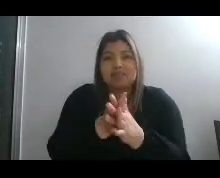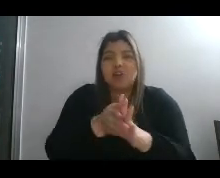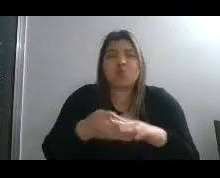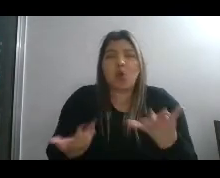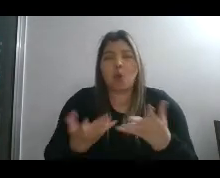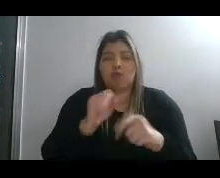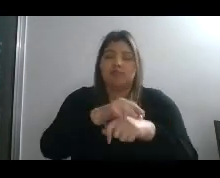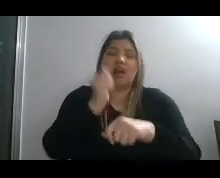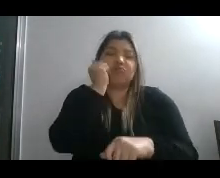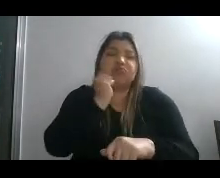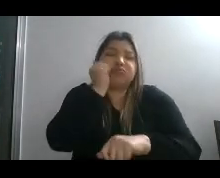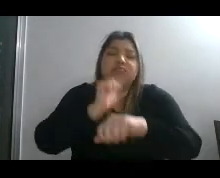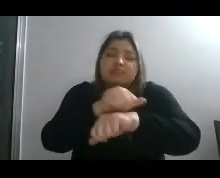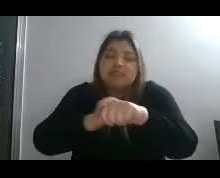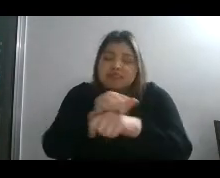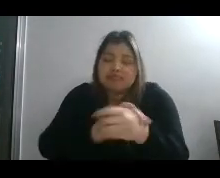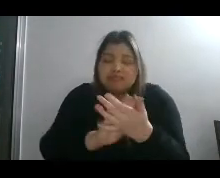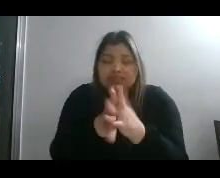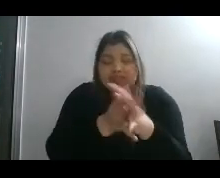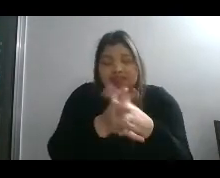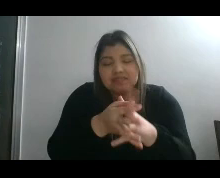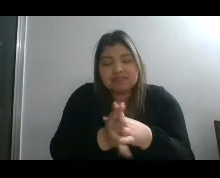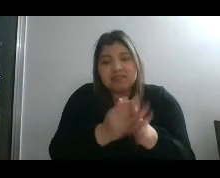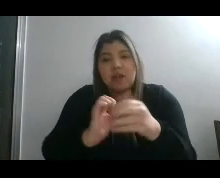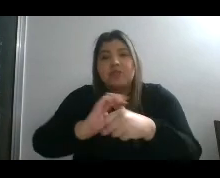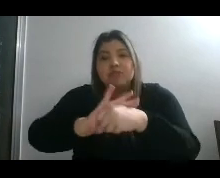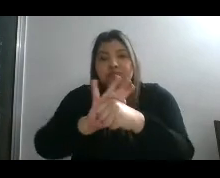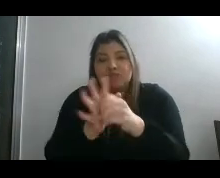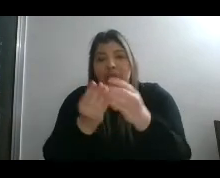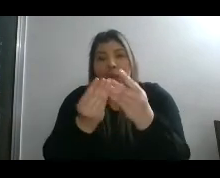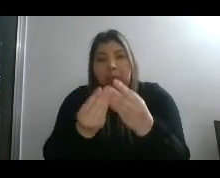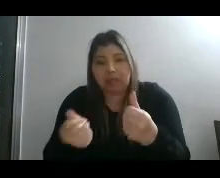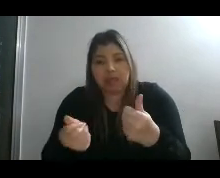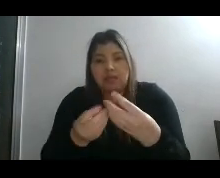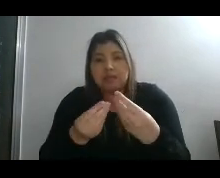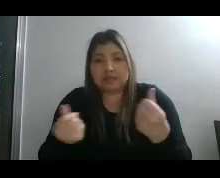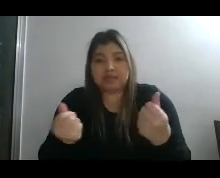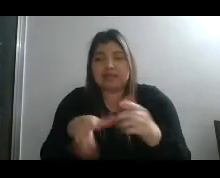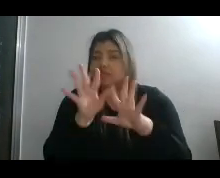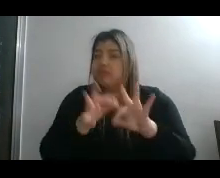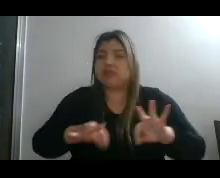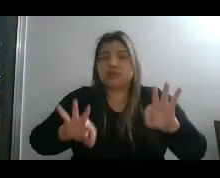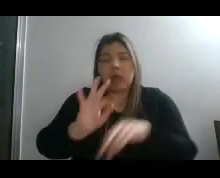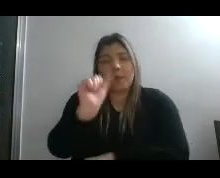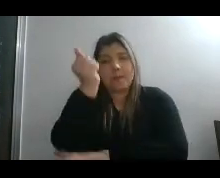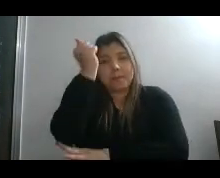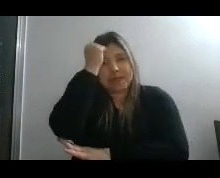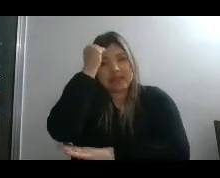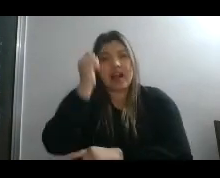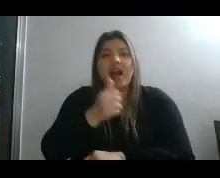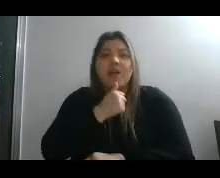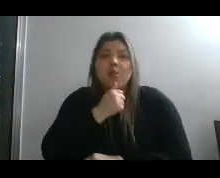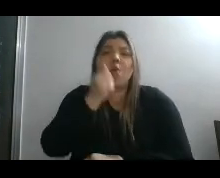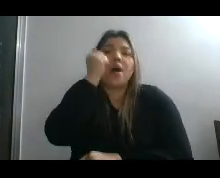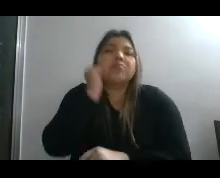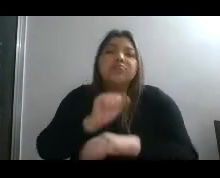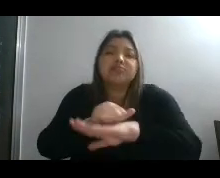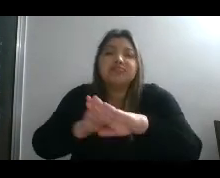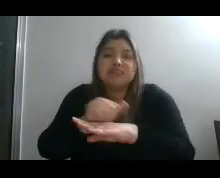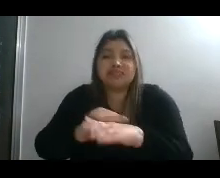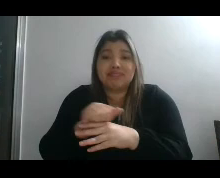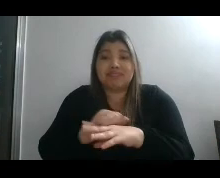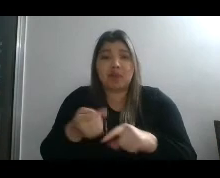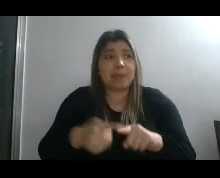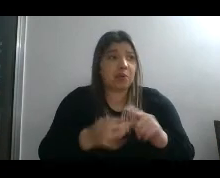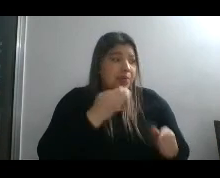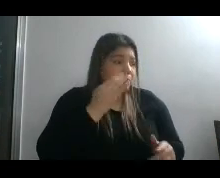manos. Debe priorizarse el uso de agua y jabón. Pero en algunos momentos yo no voy a poder tener acceso a esa